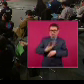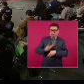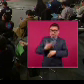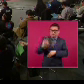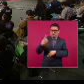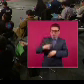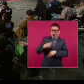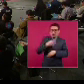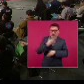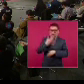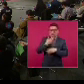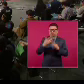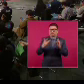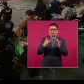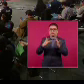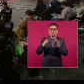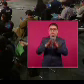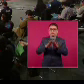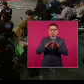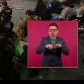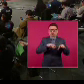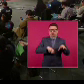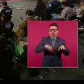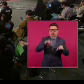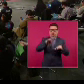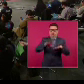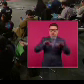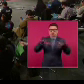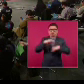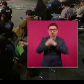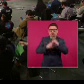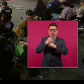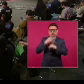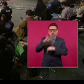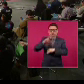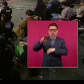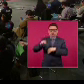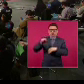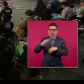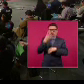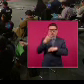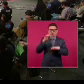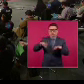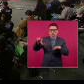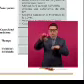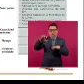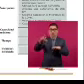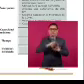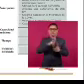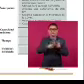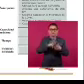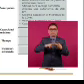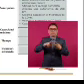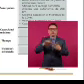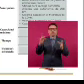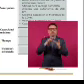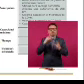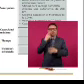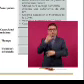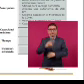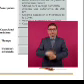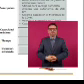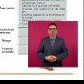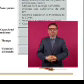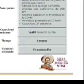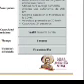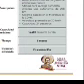es la conexión entre las cuatro terminales que tiene el Aeropuerto Internacional de Cancún con la estación de Tren Maya. Esta conexión va a